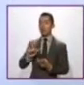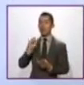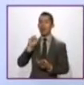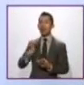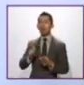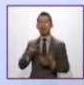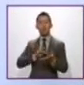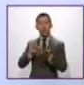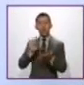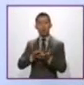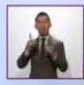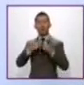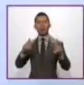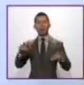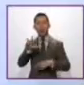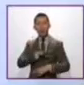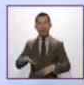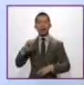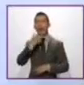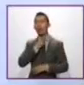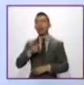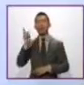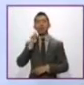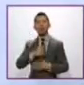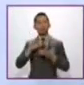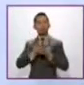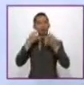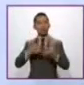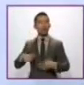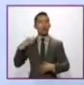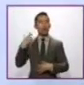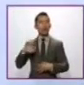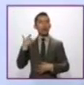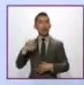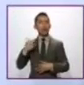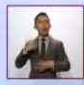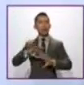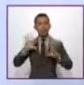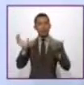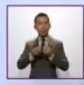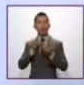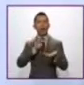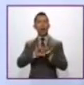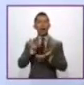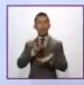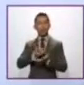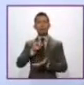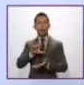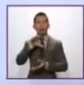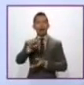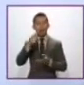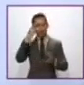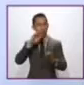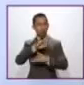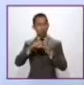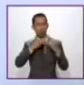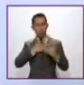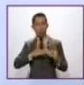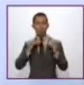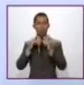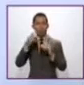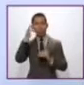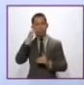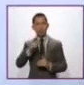desarrollo de queretanas y queretanos se divida entre todos, que alcance para todos para ir